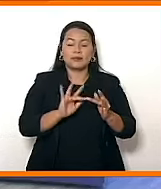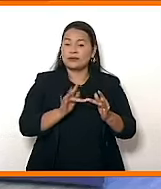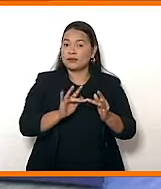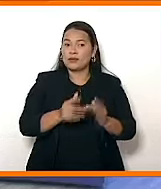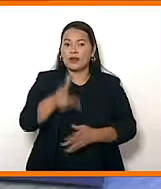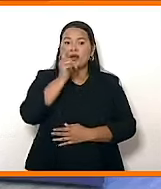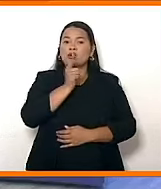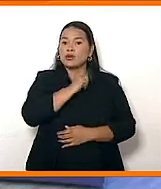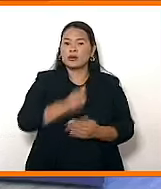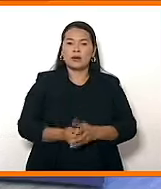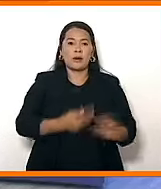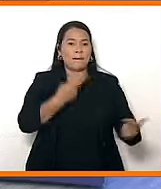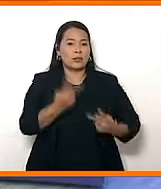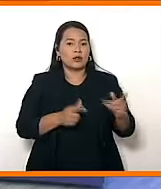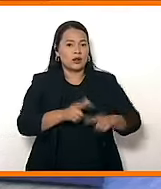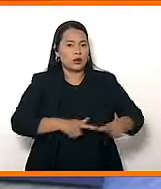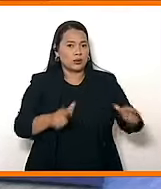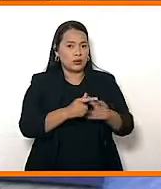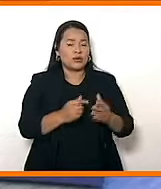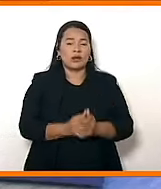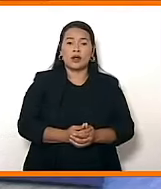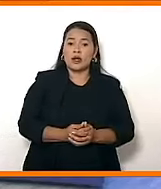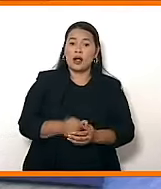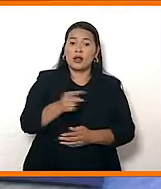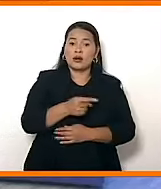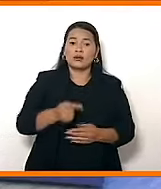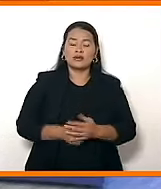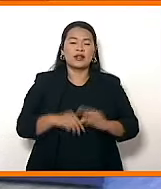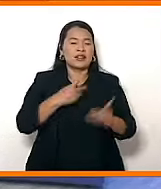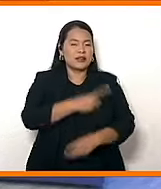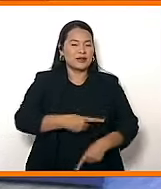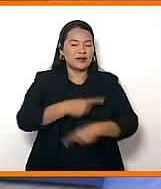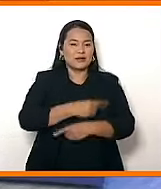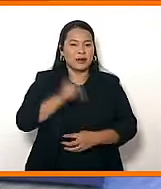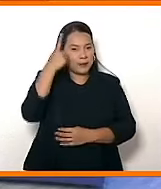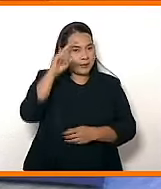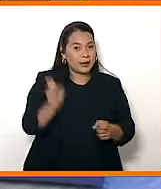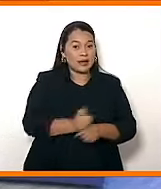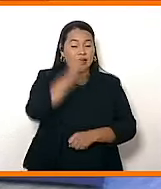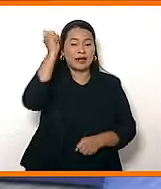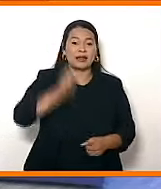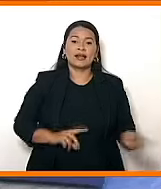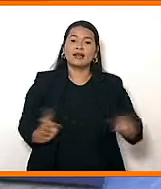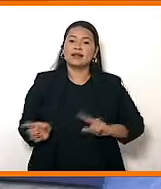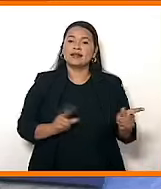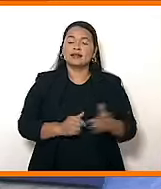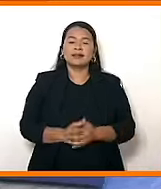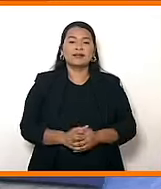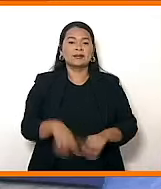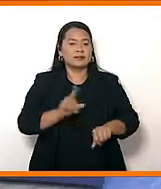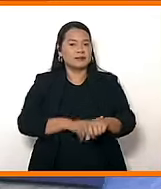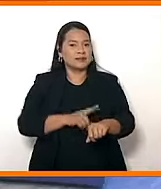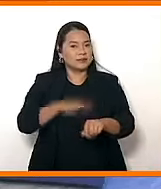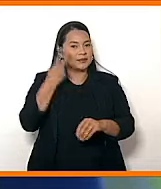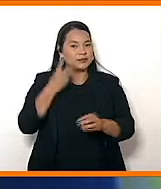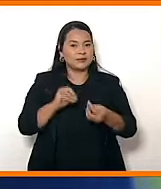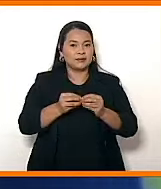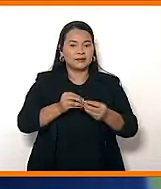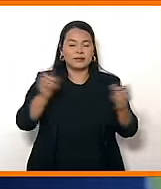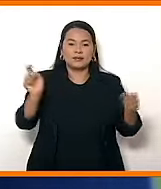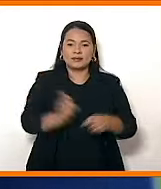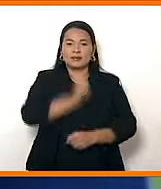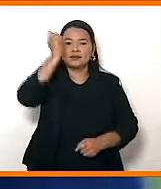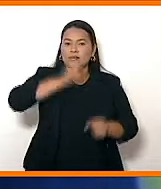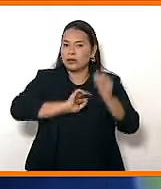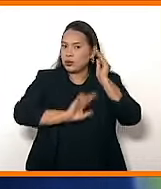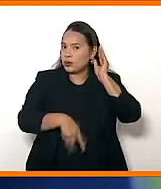Visita lotogaming.hn y viví la experiencia de ganar en cada mano. Después de esa información, conocemos ese primer dígito que